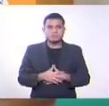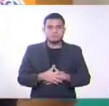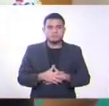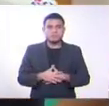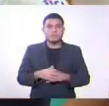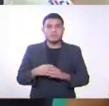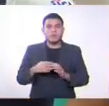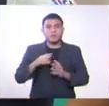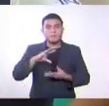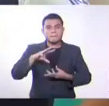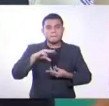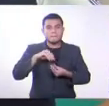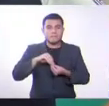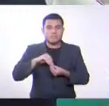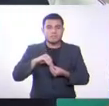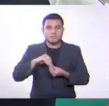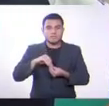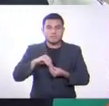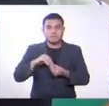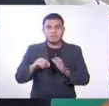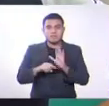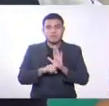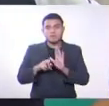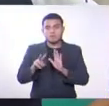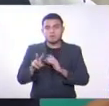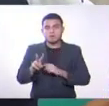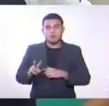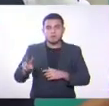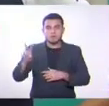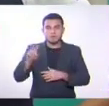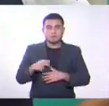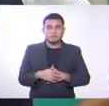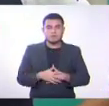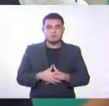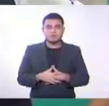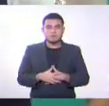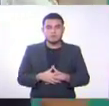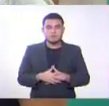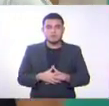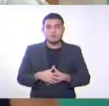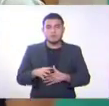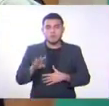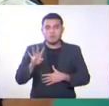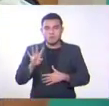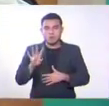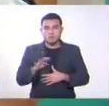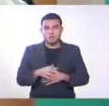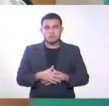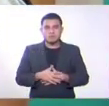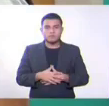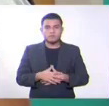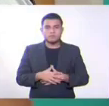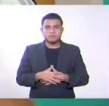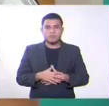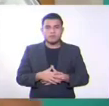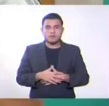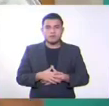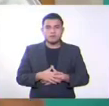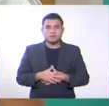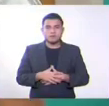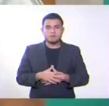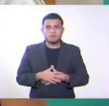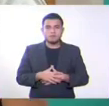Más menos 2 al cuadrado. ¿Cuánto es menos 2 al cuadrado? 4. Correcto, es 4.